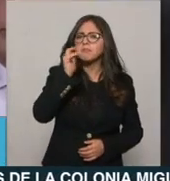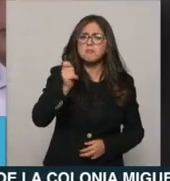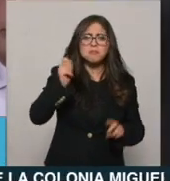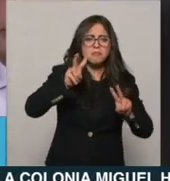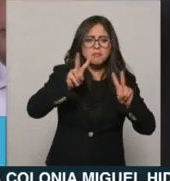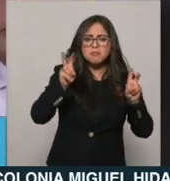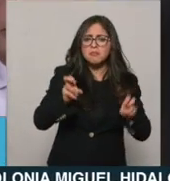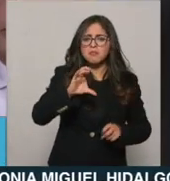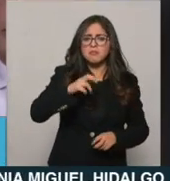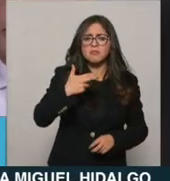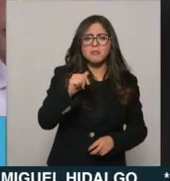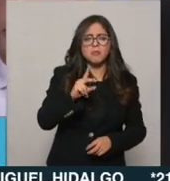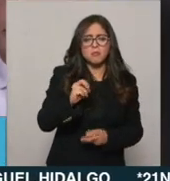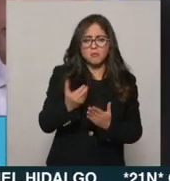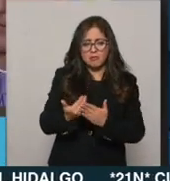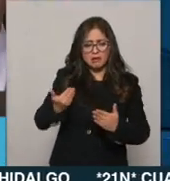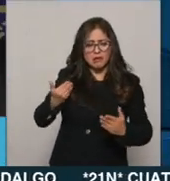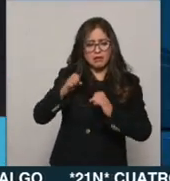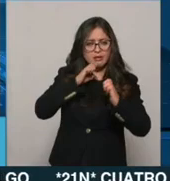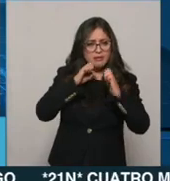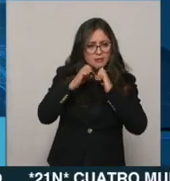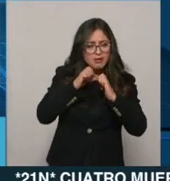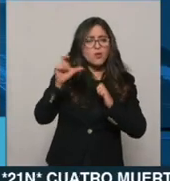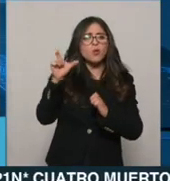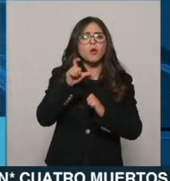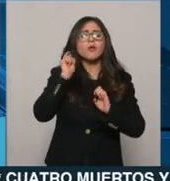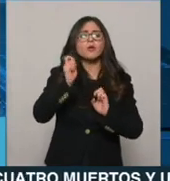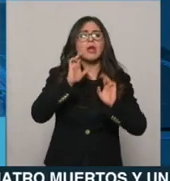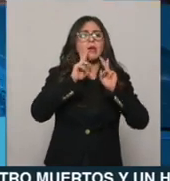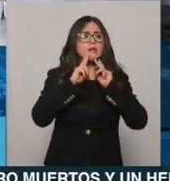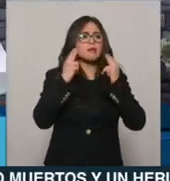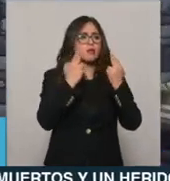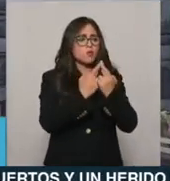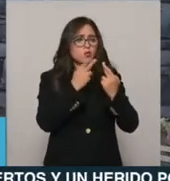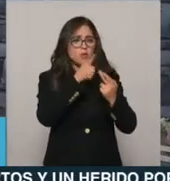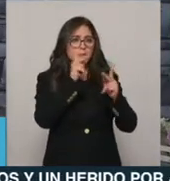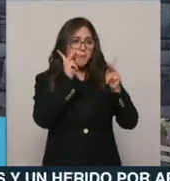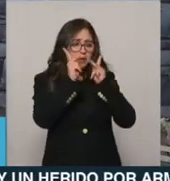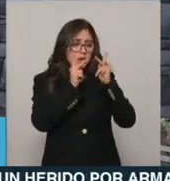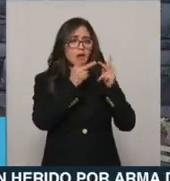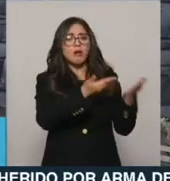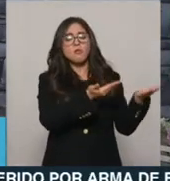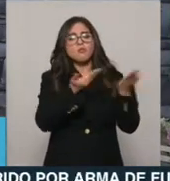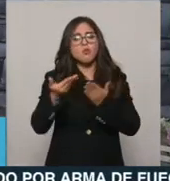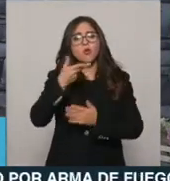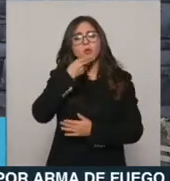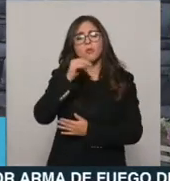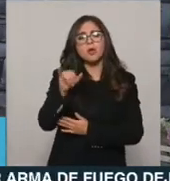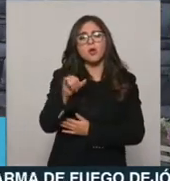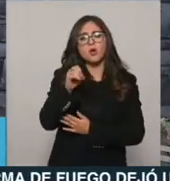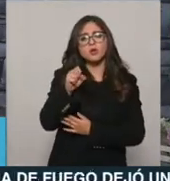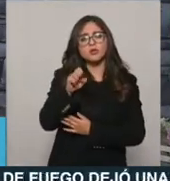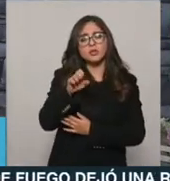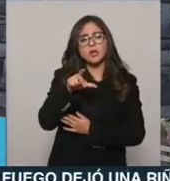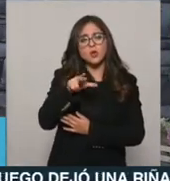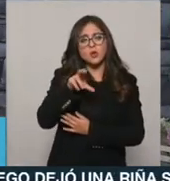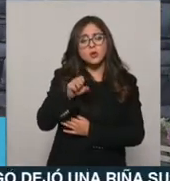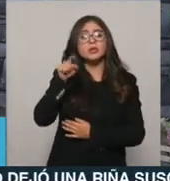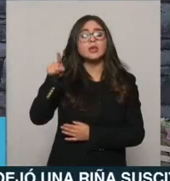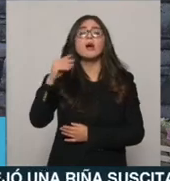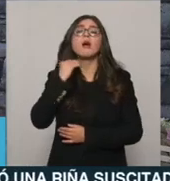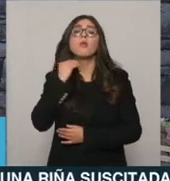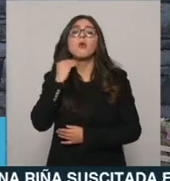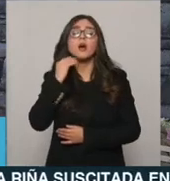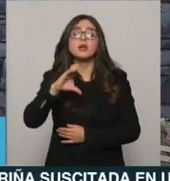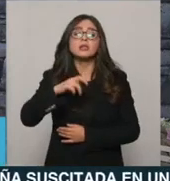entrevista le contábamos a nuestra audiencia que a la salida de la comitiva en esta visita se acercó José Luis González Meza, quien es abogado del Chapo Guzmán aquí en México,